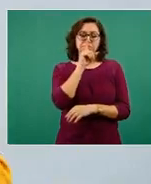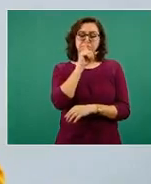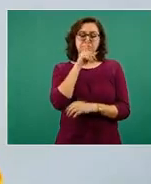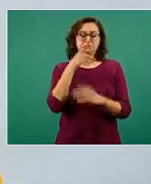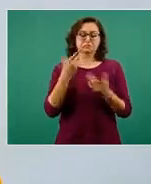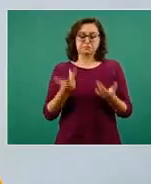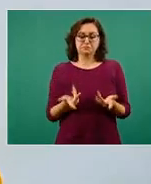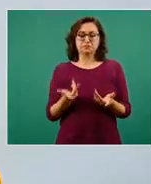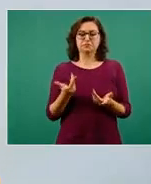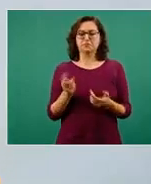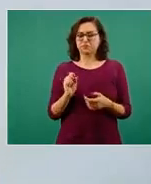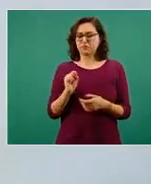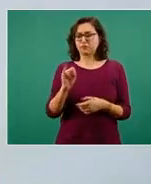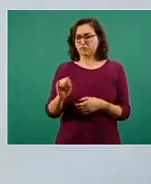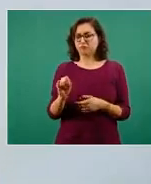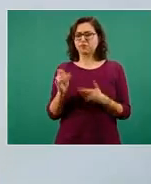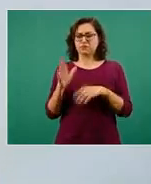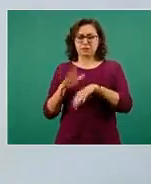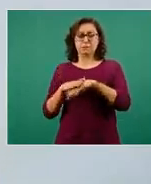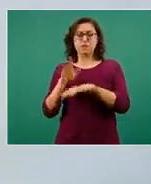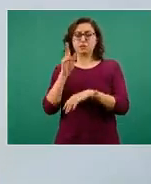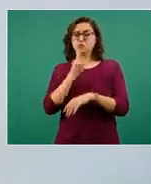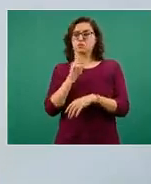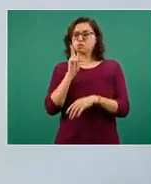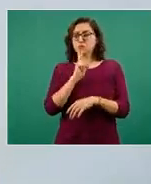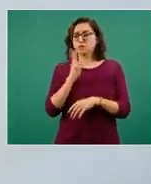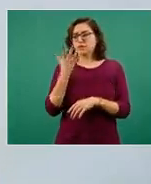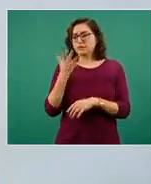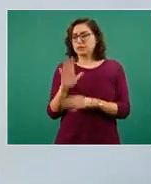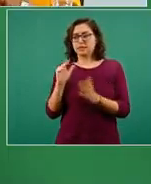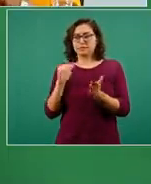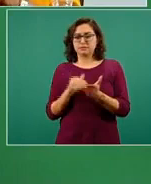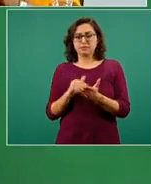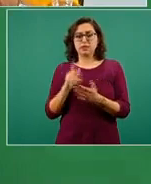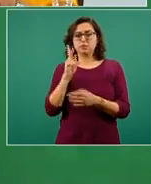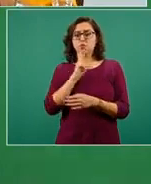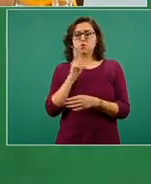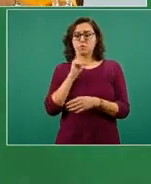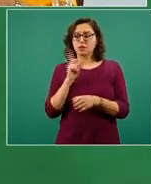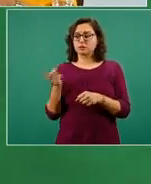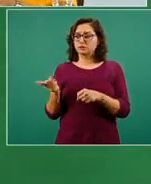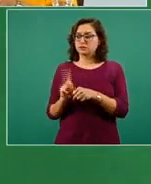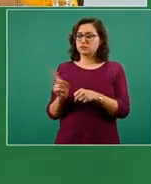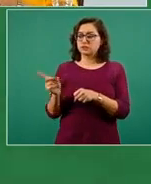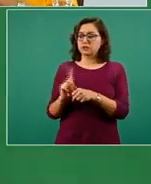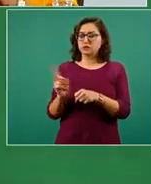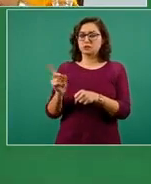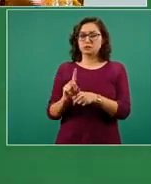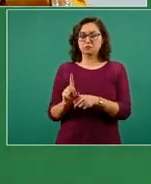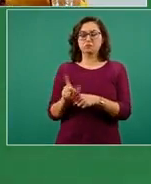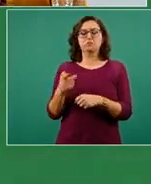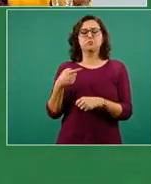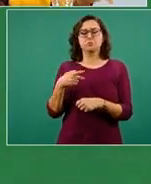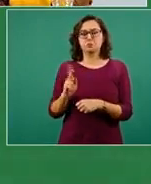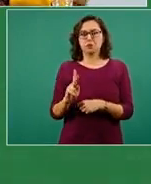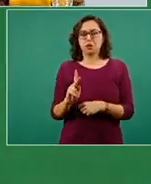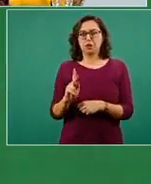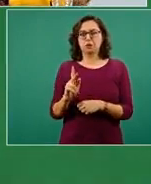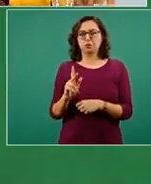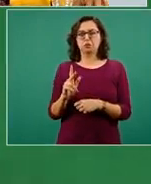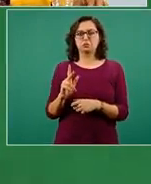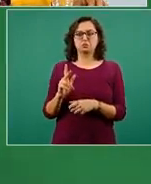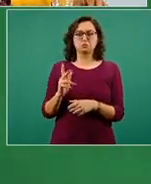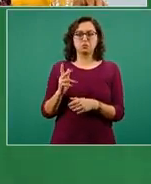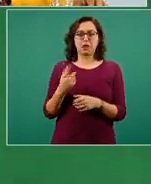demanda sobre las pruebas, ahorita estamos haciendo alrededor de 10,000 diarias, se mantiene la positividad, pero desde luego que es otro de